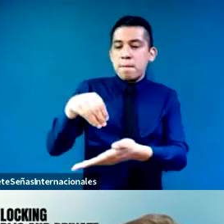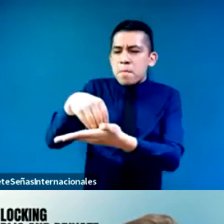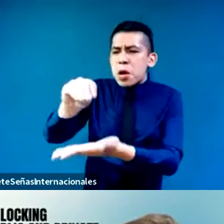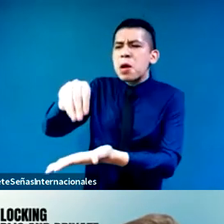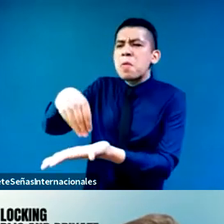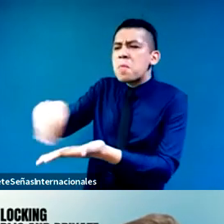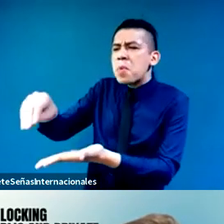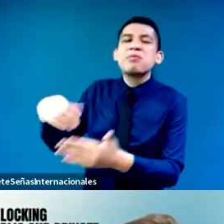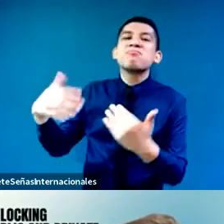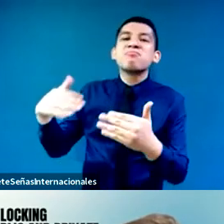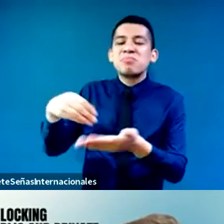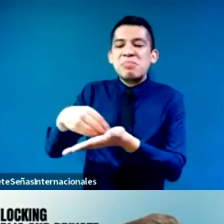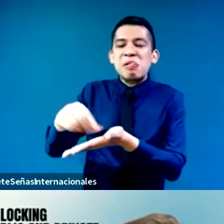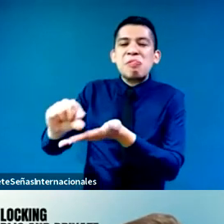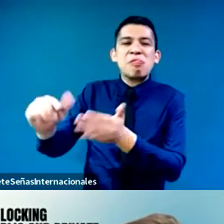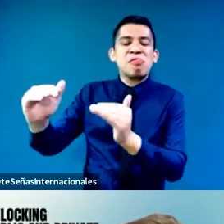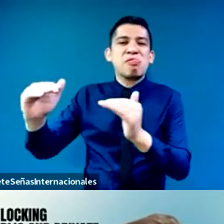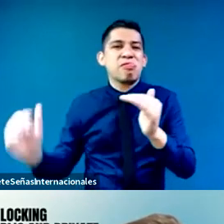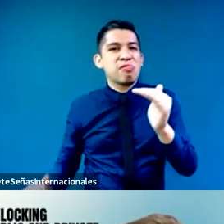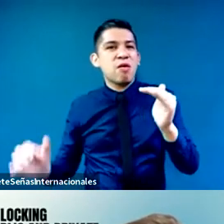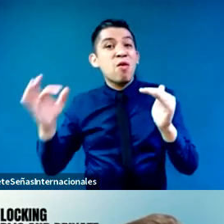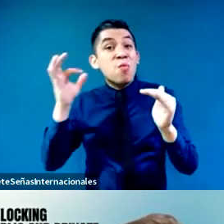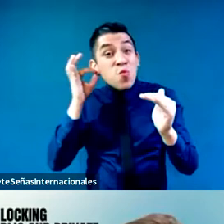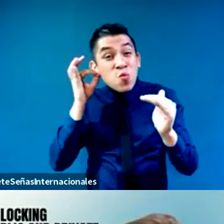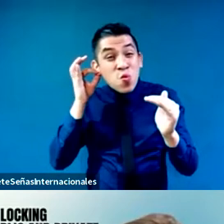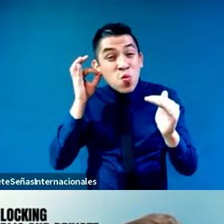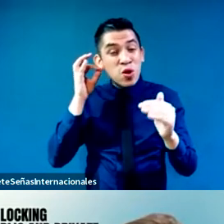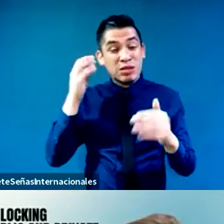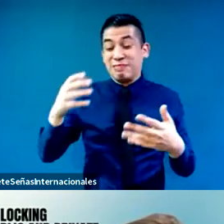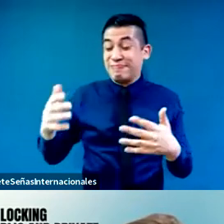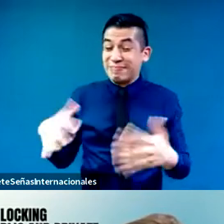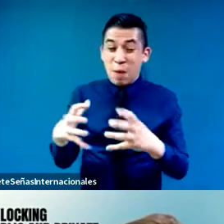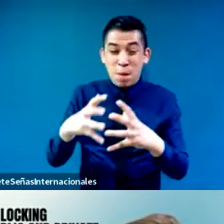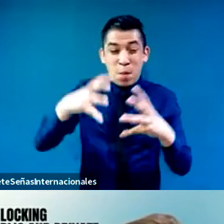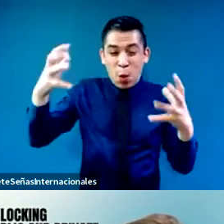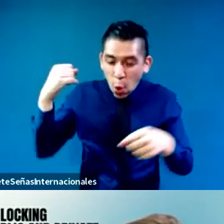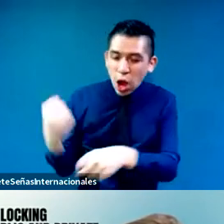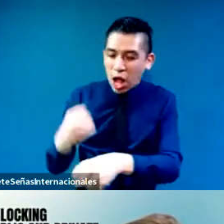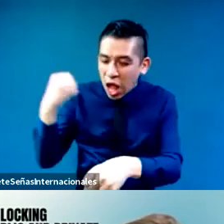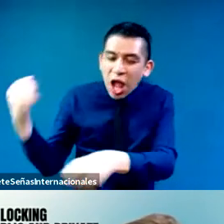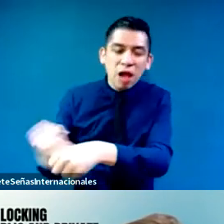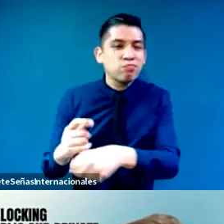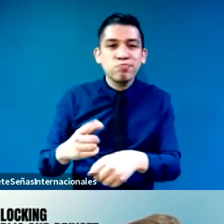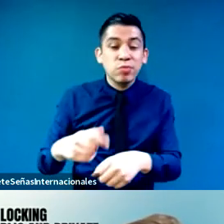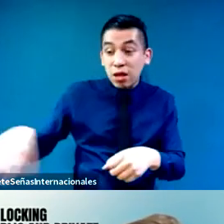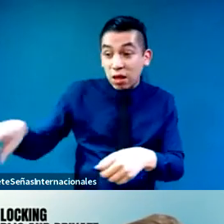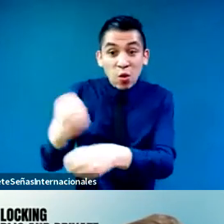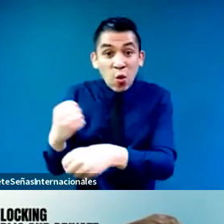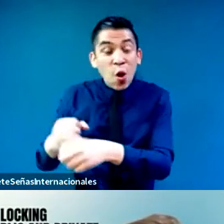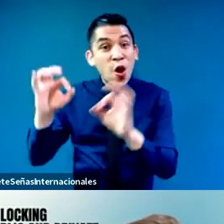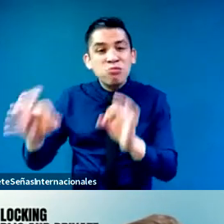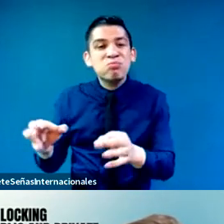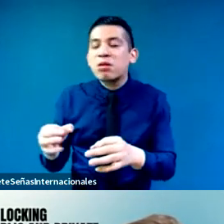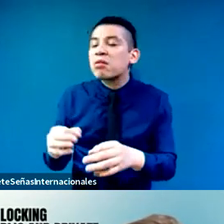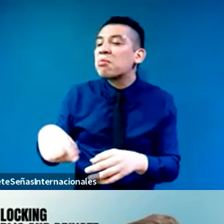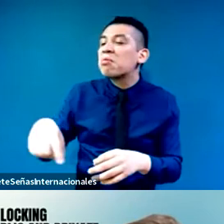empleos informales, precarios y vulnerables. Por lo tanto, la Coalición de Acción por la Justicia y